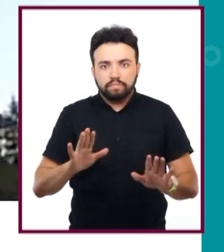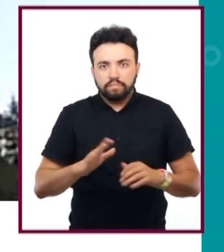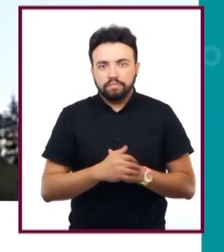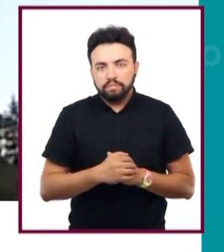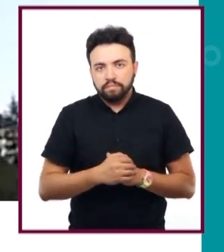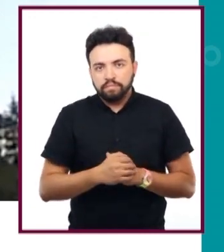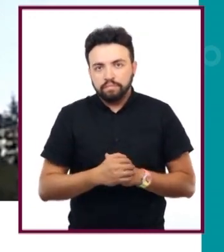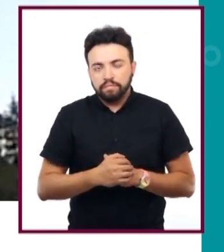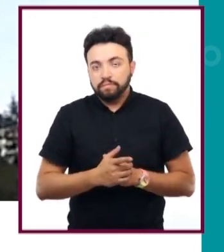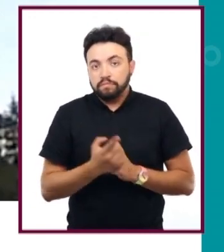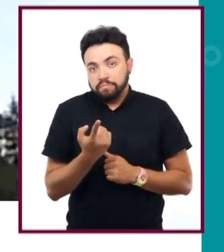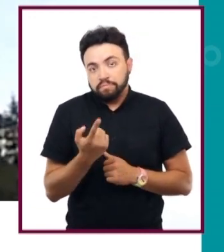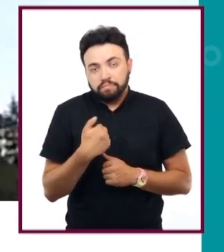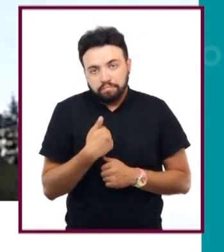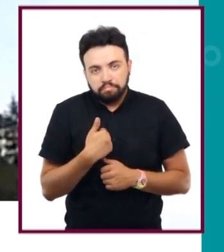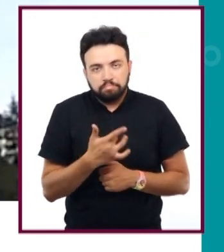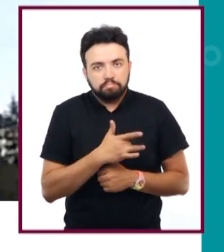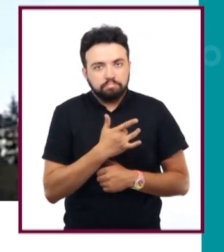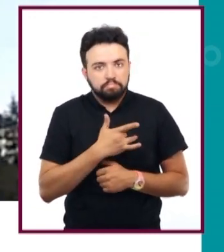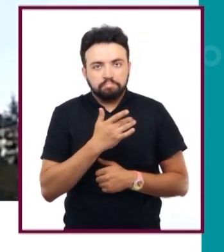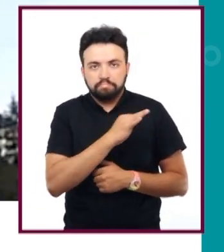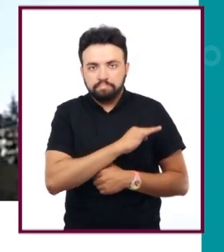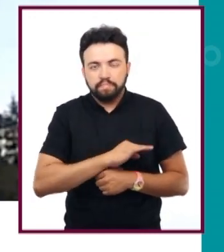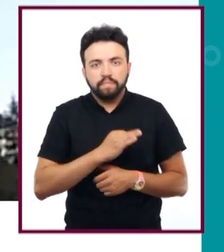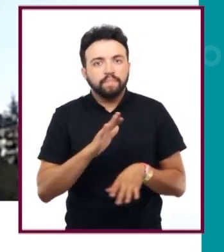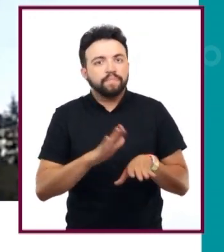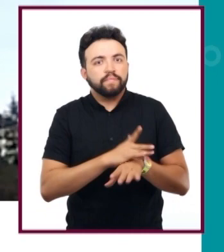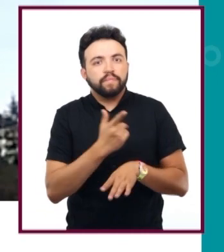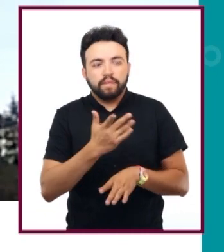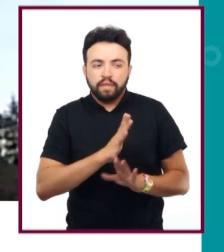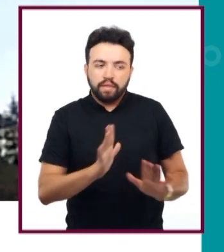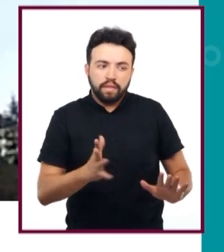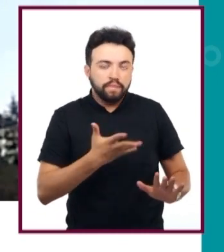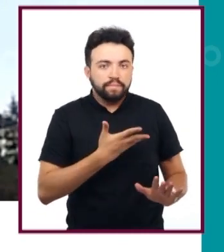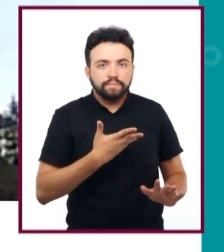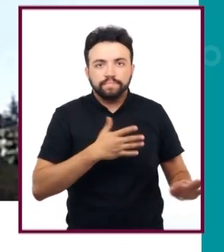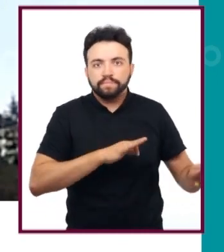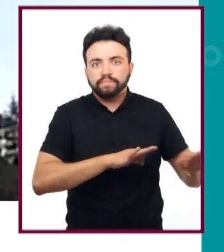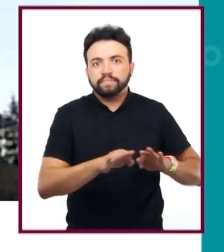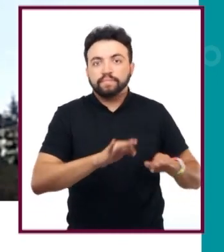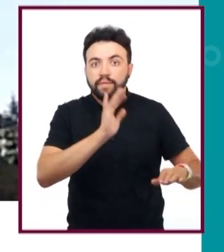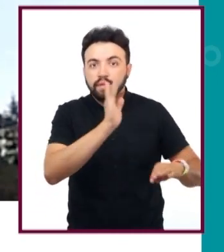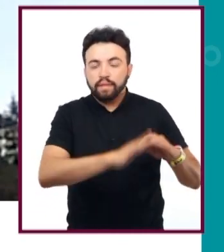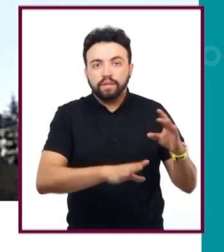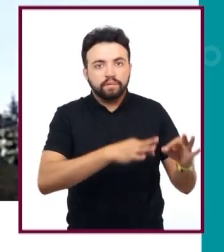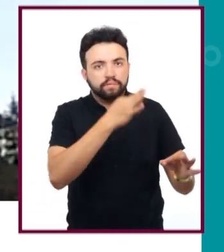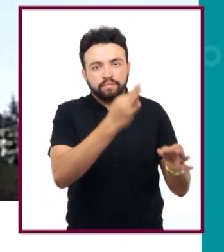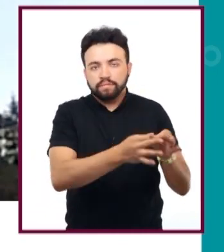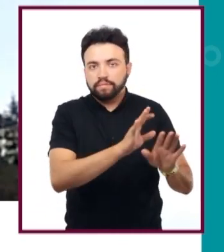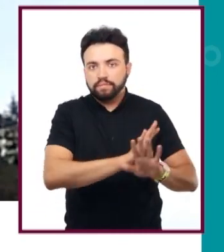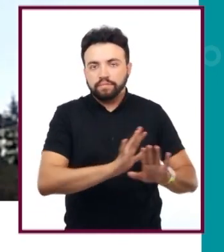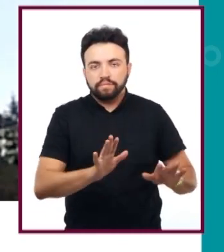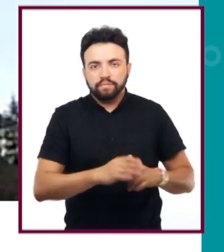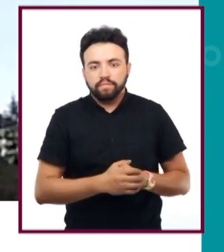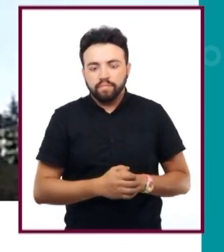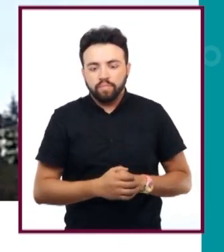porque ya está listo todo. Uno se siente feliz porque ya está su